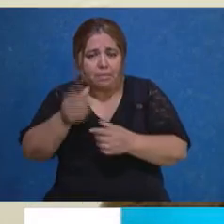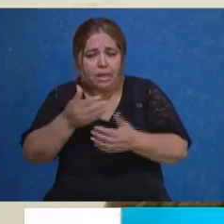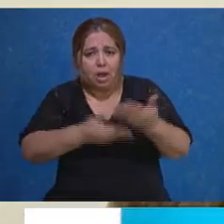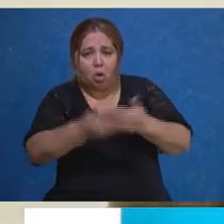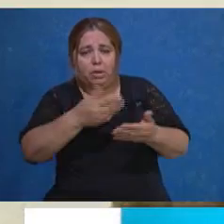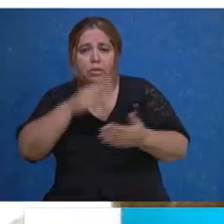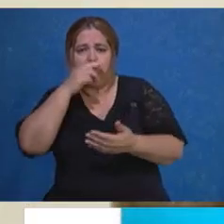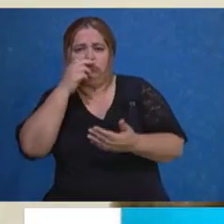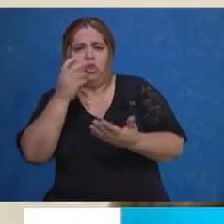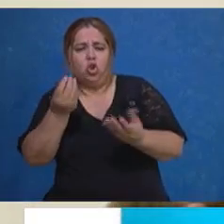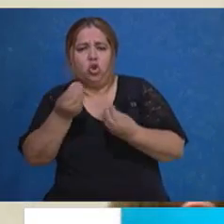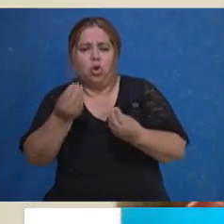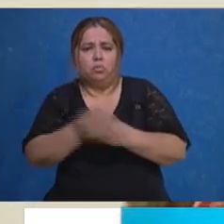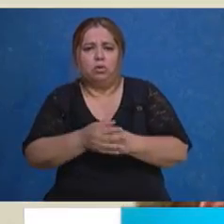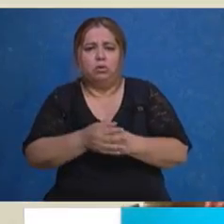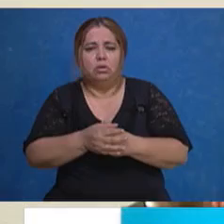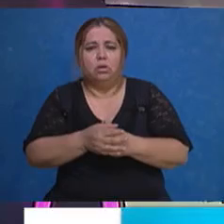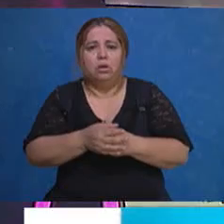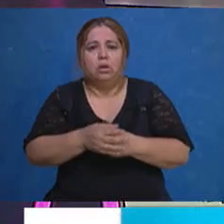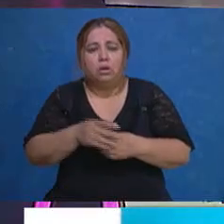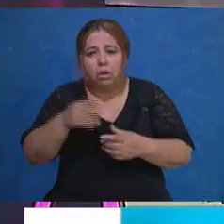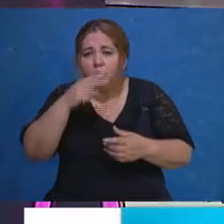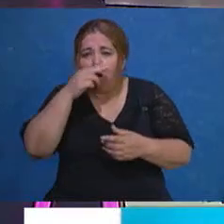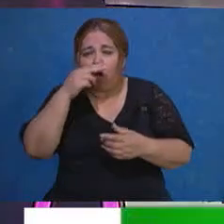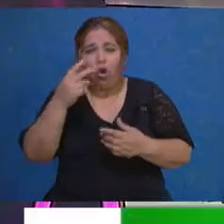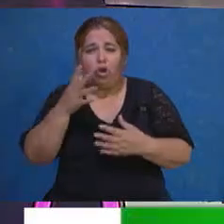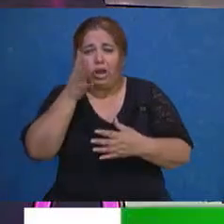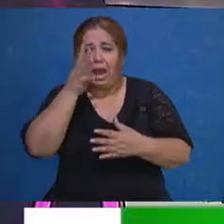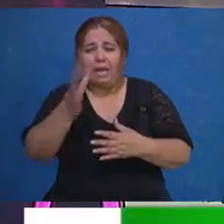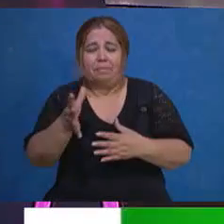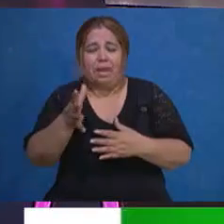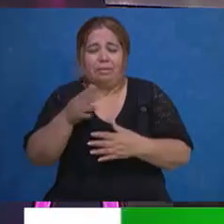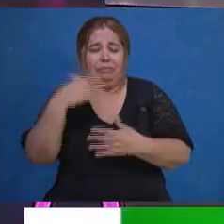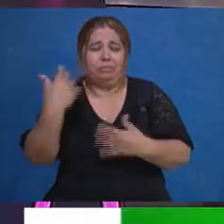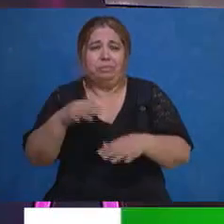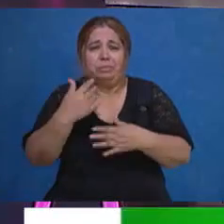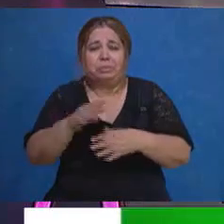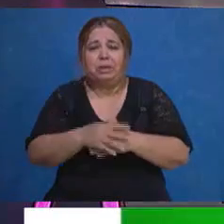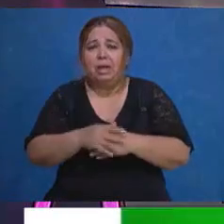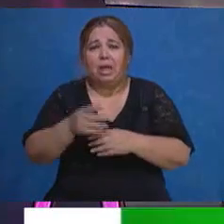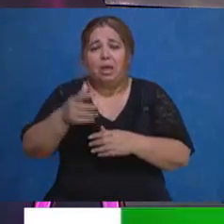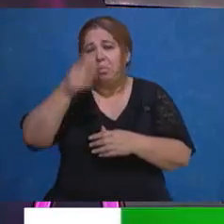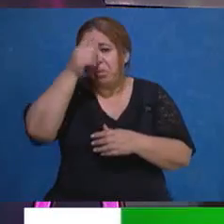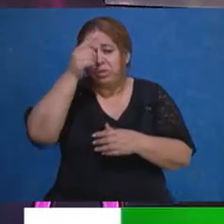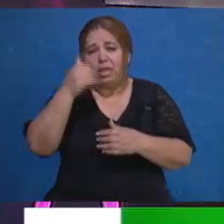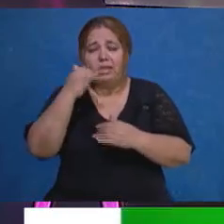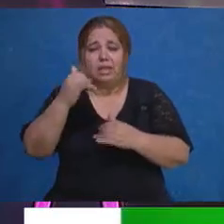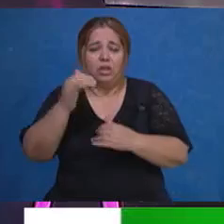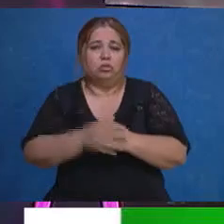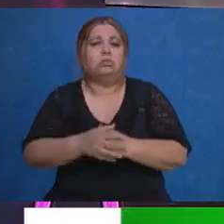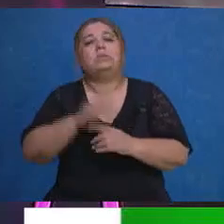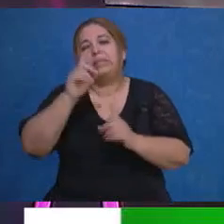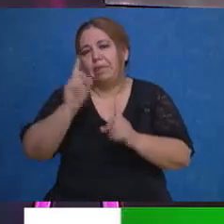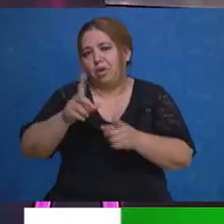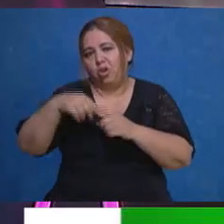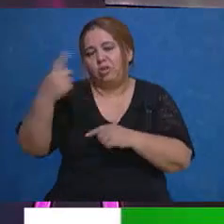Tenemos entendido que varios guardiacárceles la pasaban muy mal por el olor que despedía este hombre. Según algunas fuentes no oficiales,